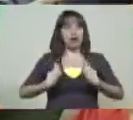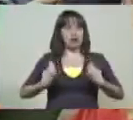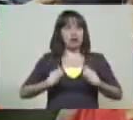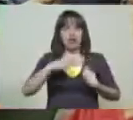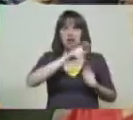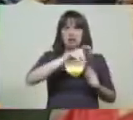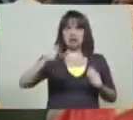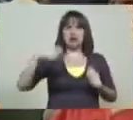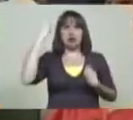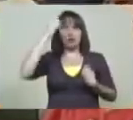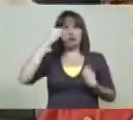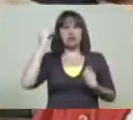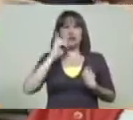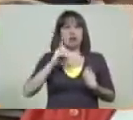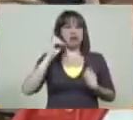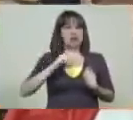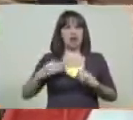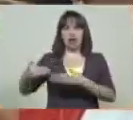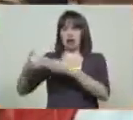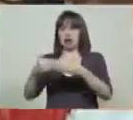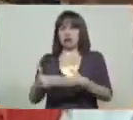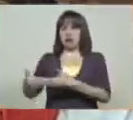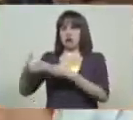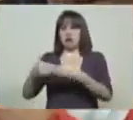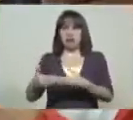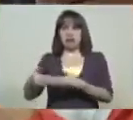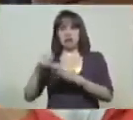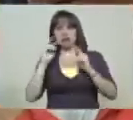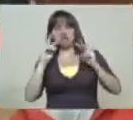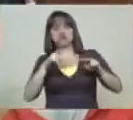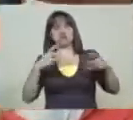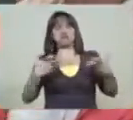que cree que es mentira, que hay un imperio que nos tiene en la mira.